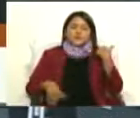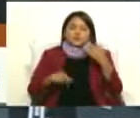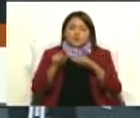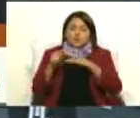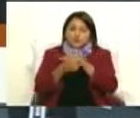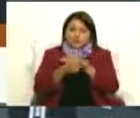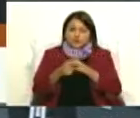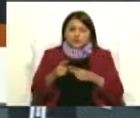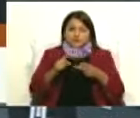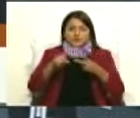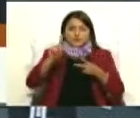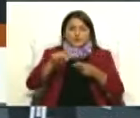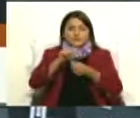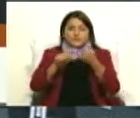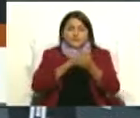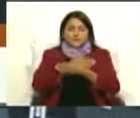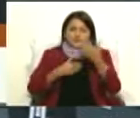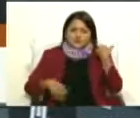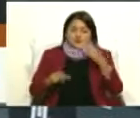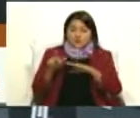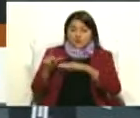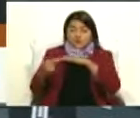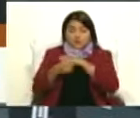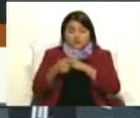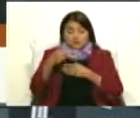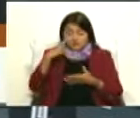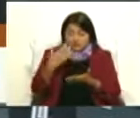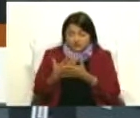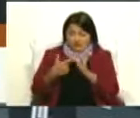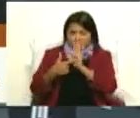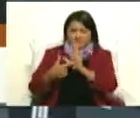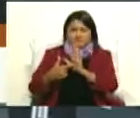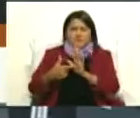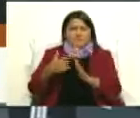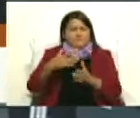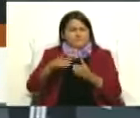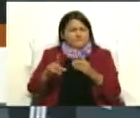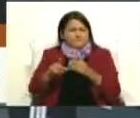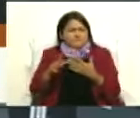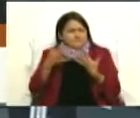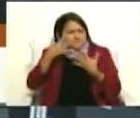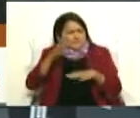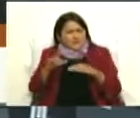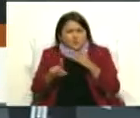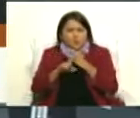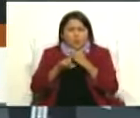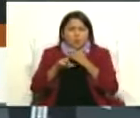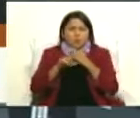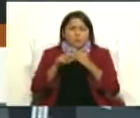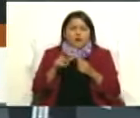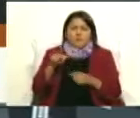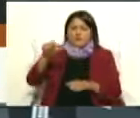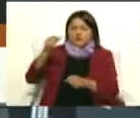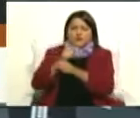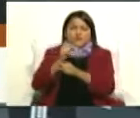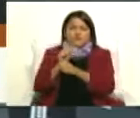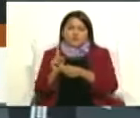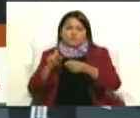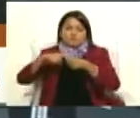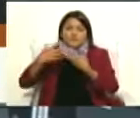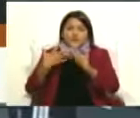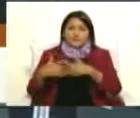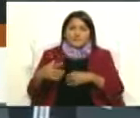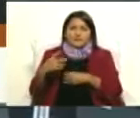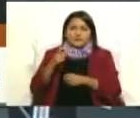al vicepresidente de Guyana, que en realidad parecen empleados de la ExxonMobil, serviles,